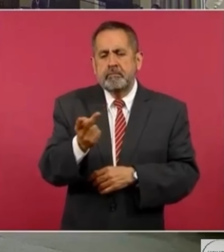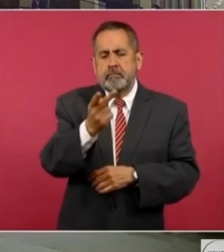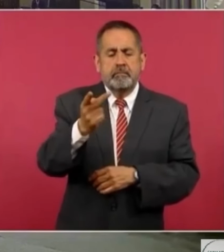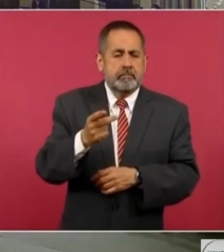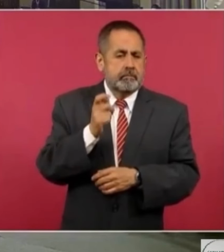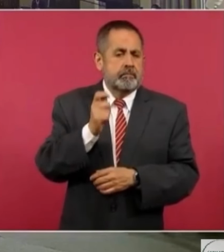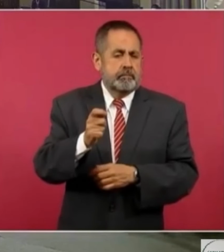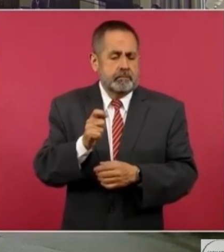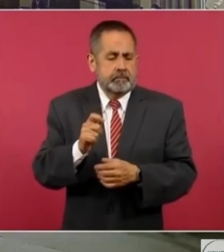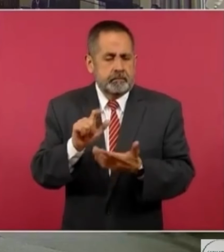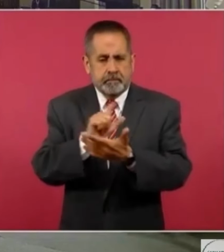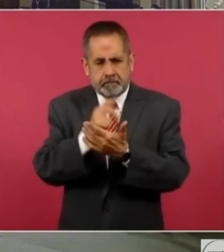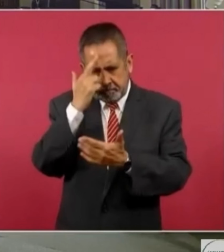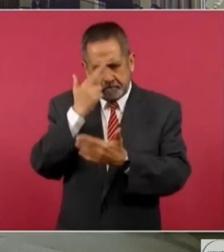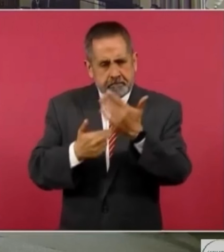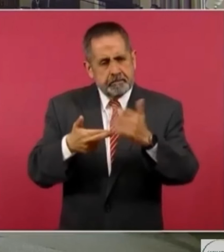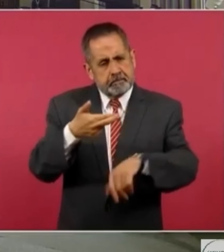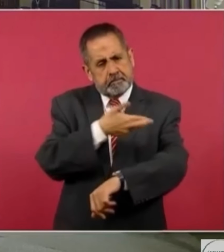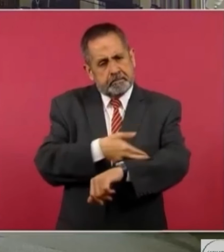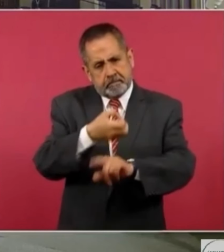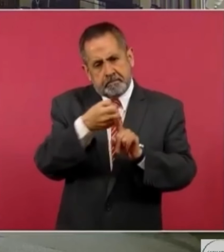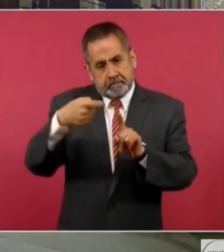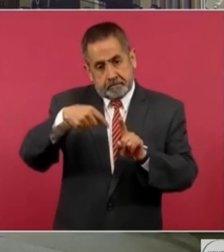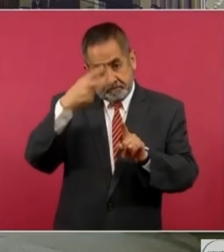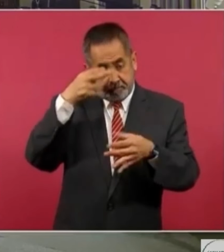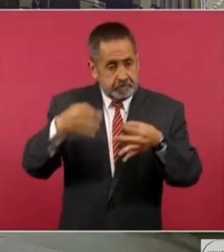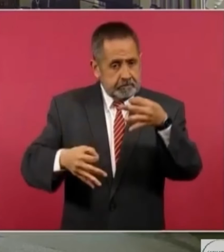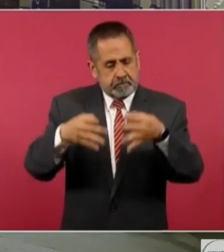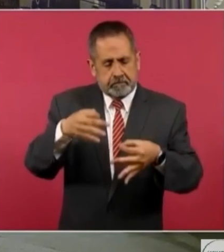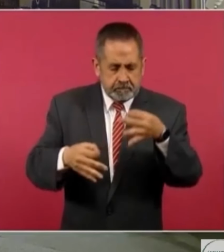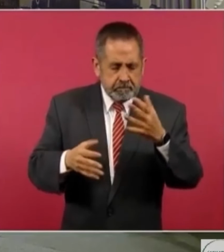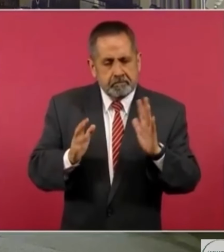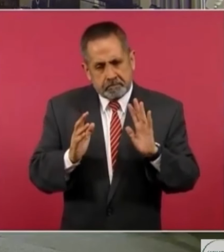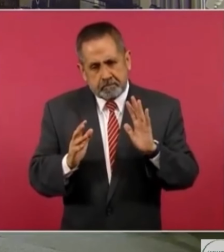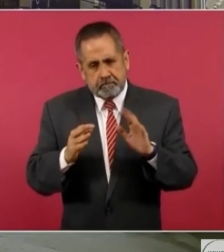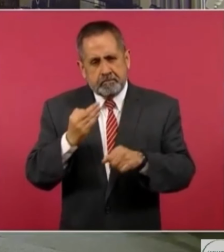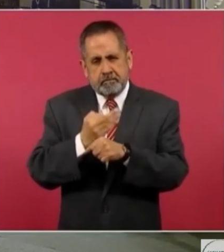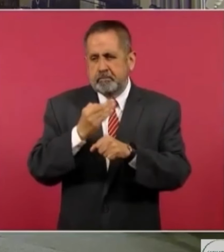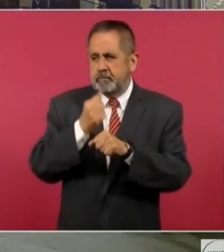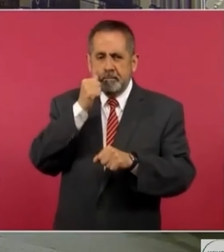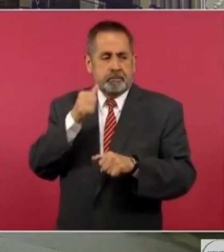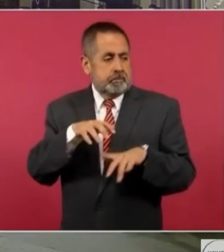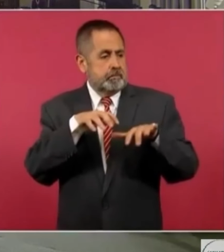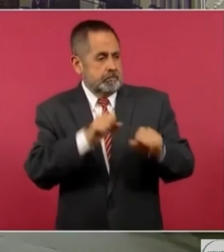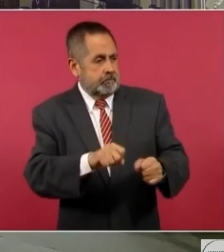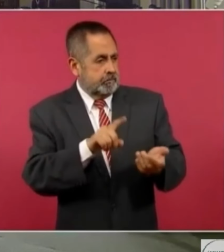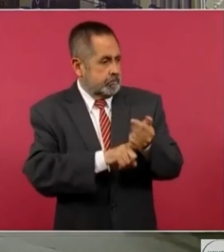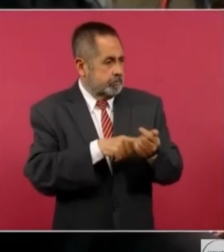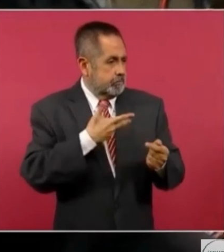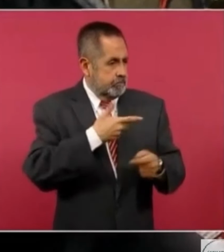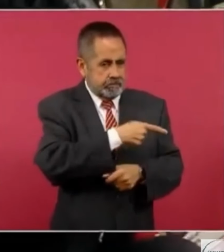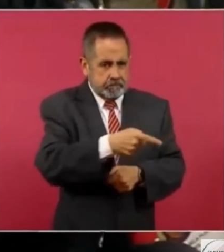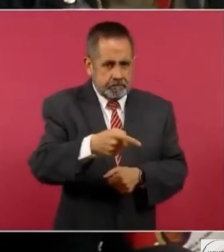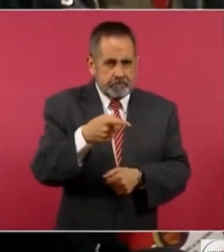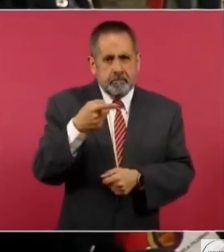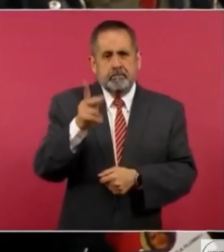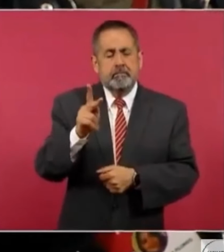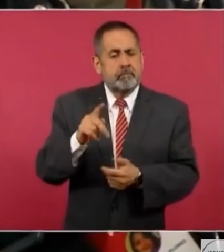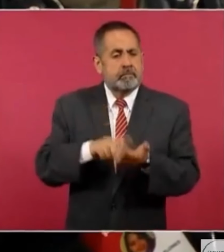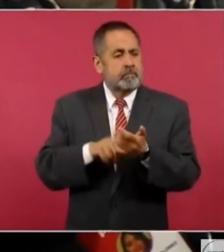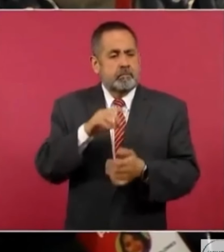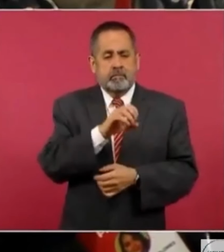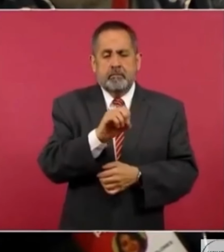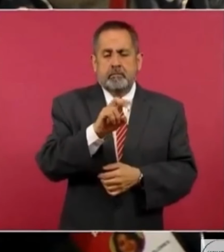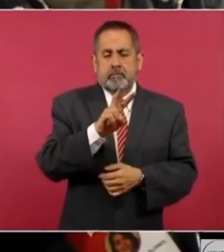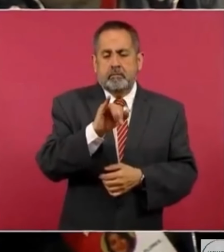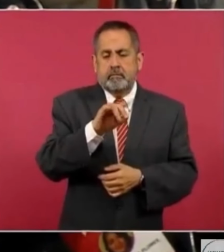delitos por los que se le podría procesar aquí en México, además de los de flagrancia por los que se le tuvo, pero pues Ovidio y toda